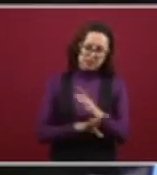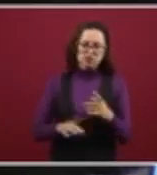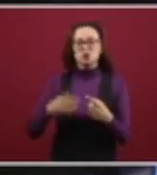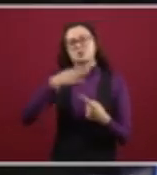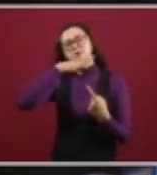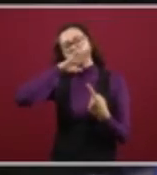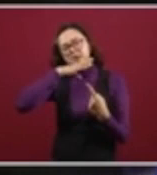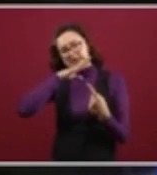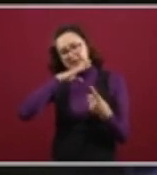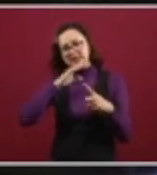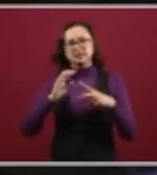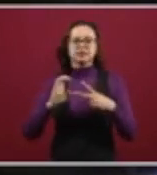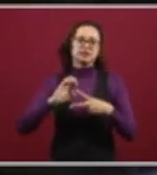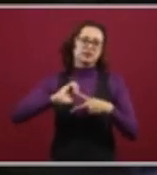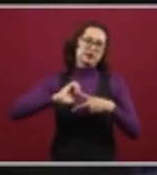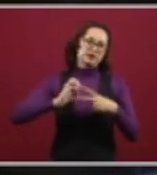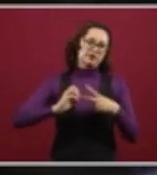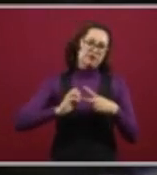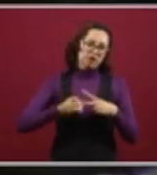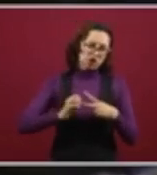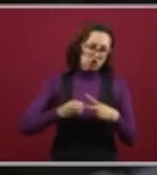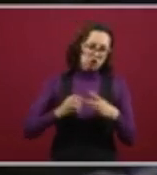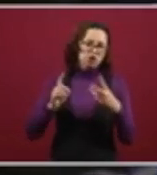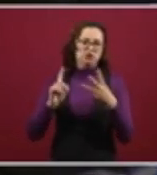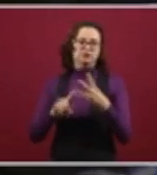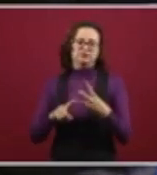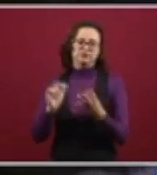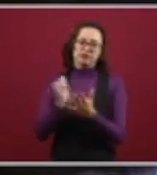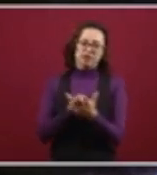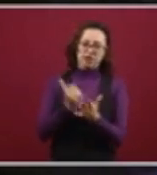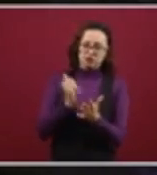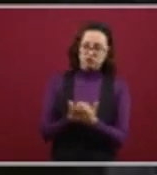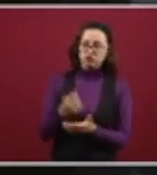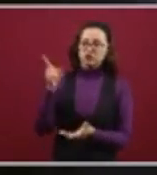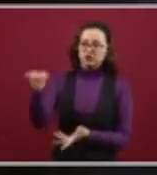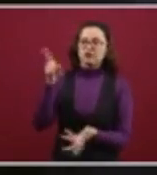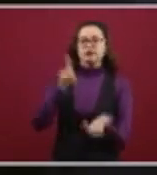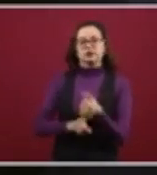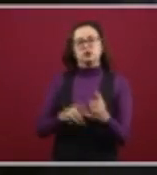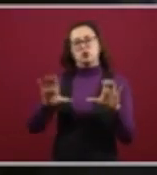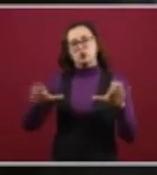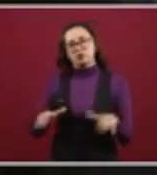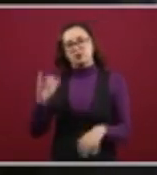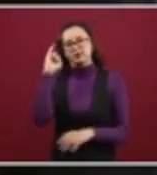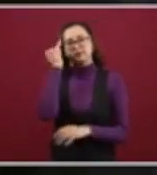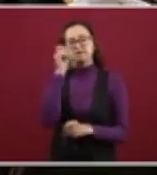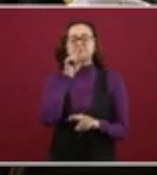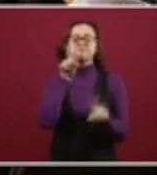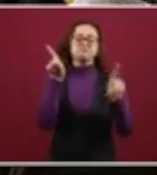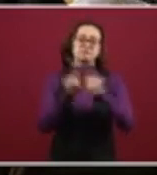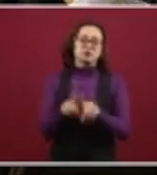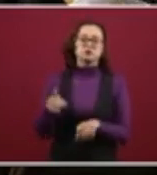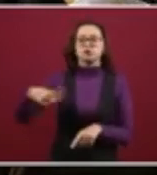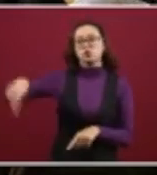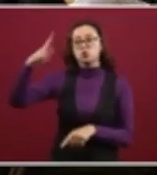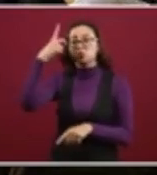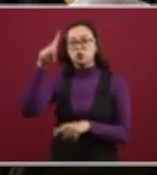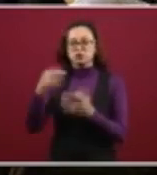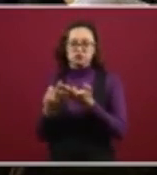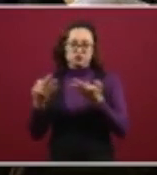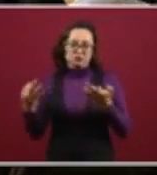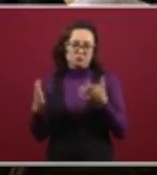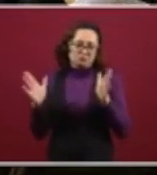arroz, en todas estas comunidades, tanto indígenas como de pequeños productores. Hemos